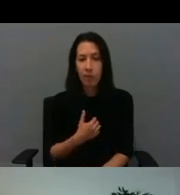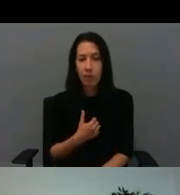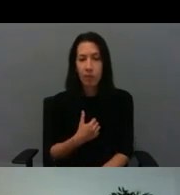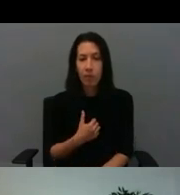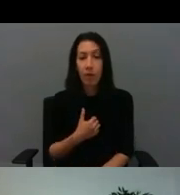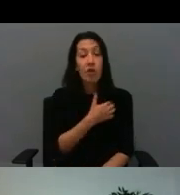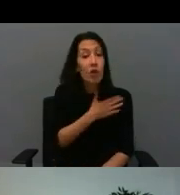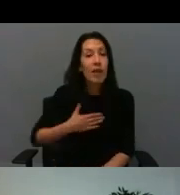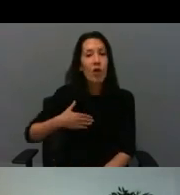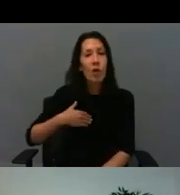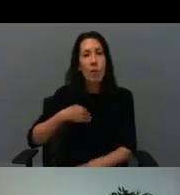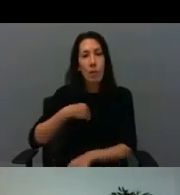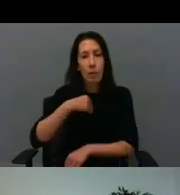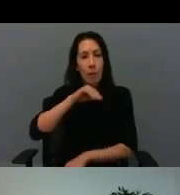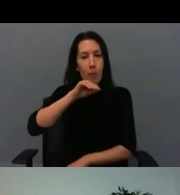Tú